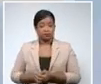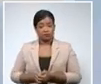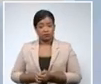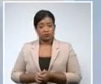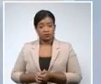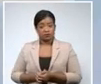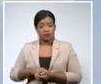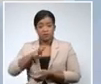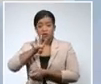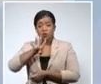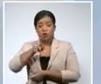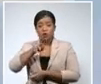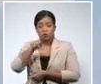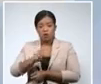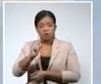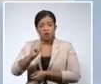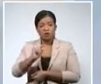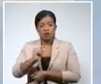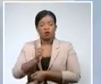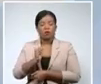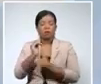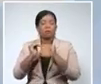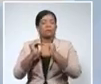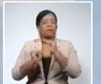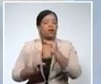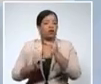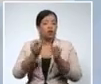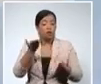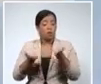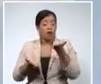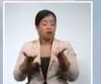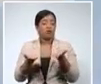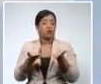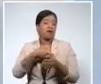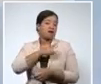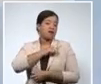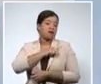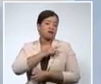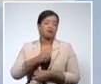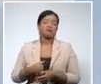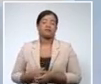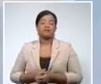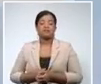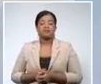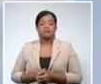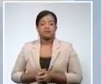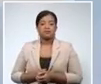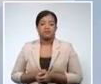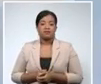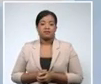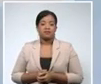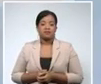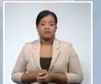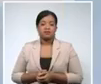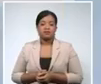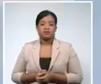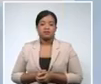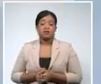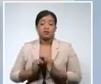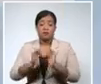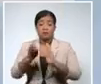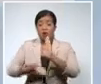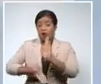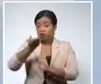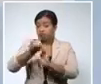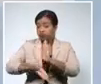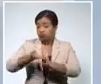24 casos menos en comparación con el día anterior, y relacionado con el número de altas